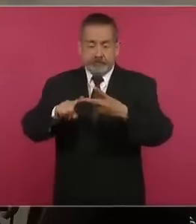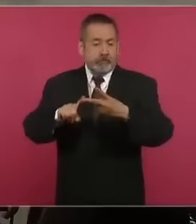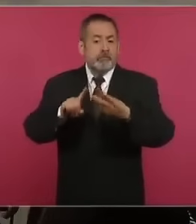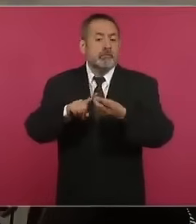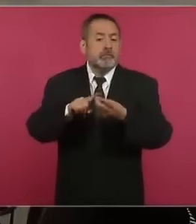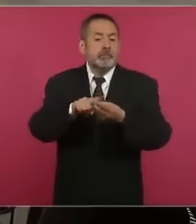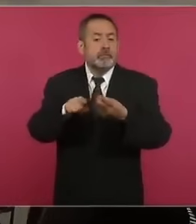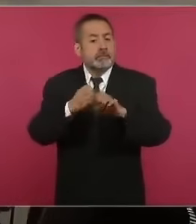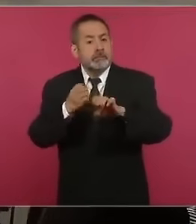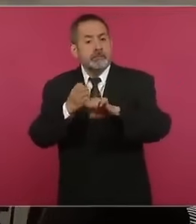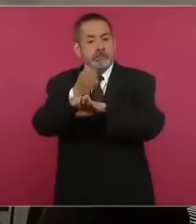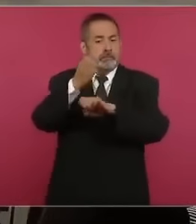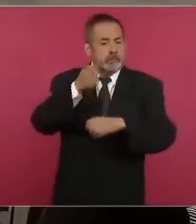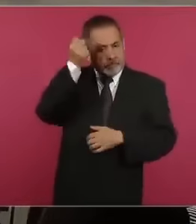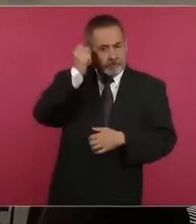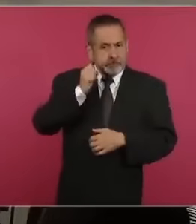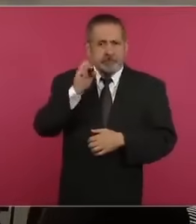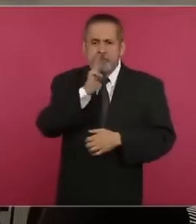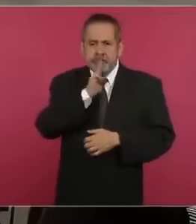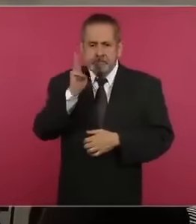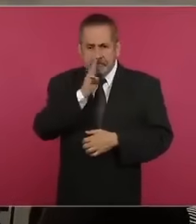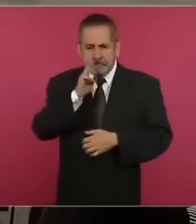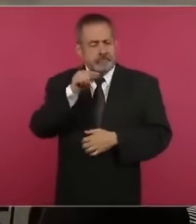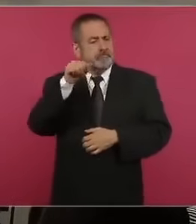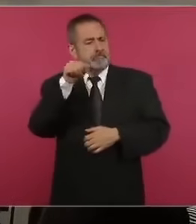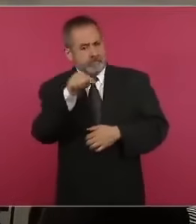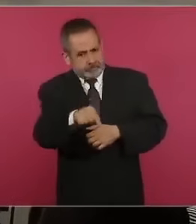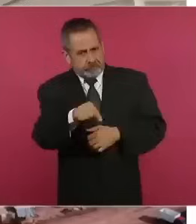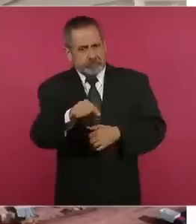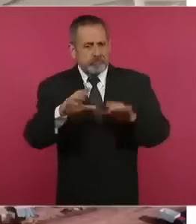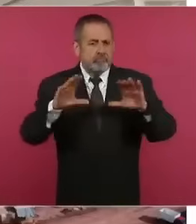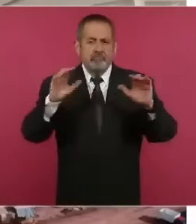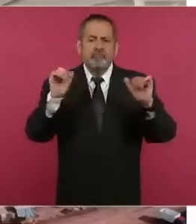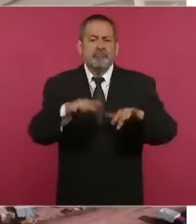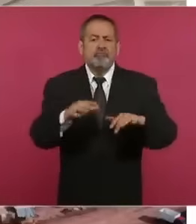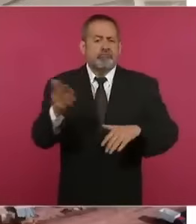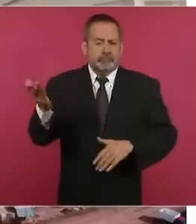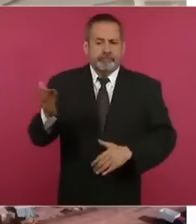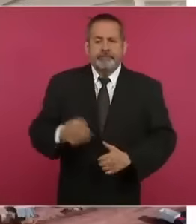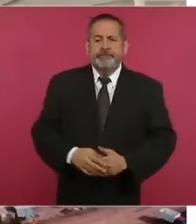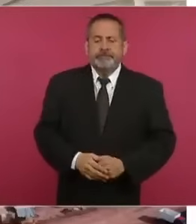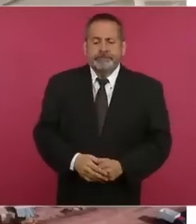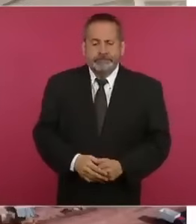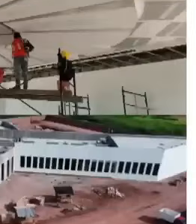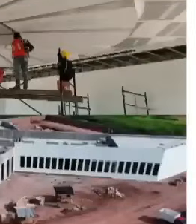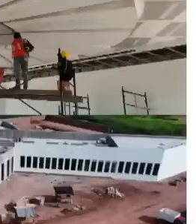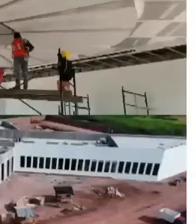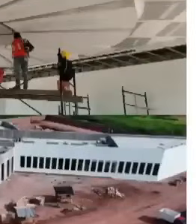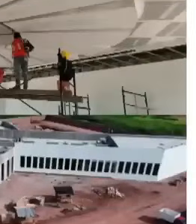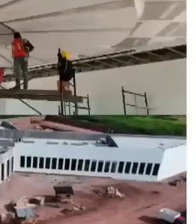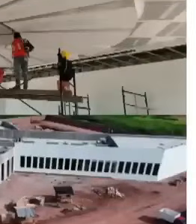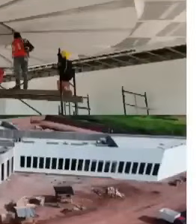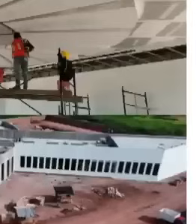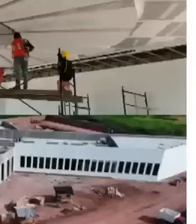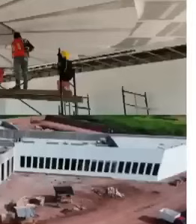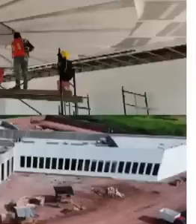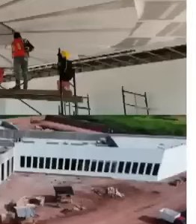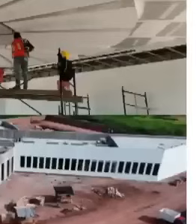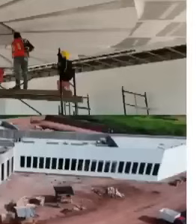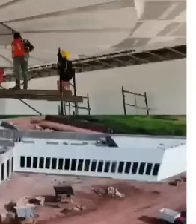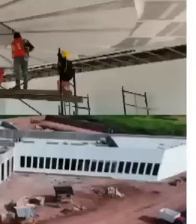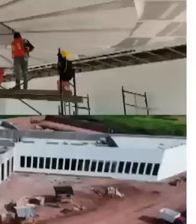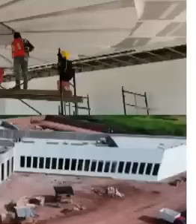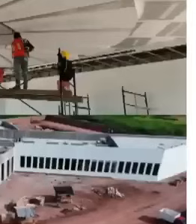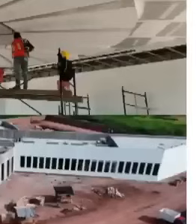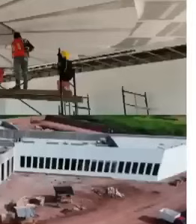estado de Sinaloa, en Mazatlán. Aquí vamos a tener una capacidad de atención de 1,700 personas, con todos los